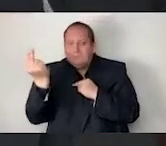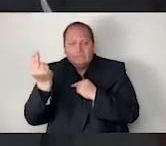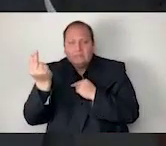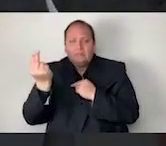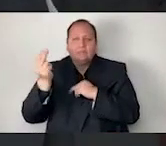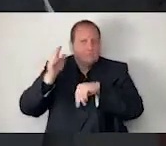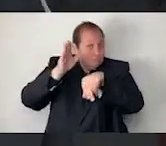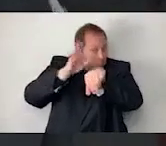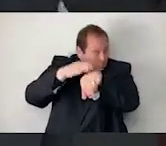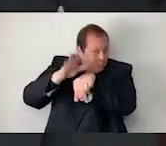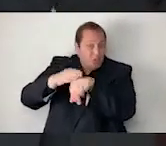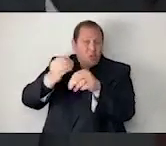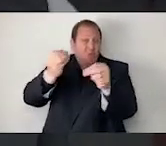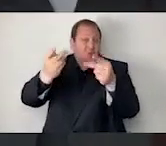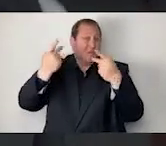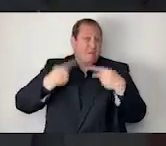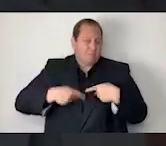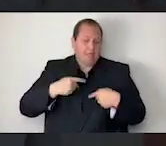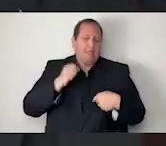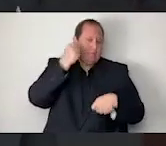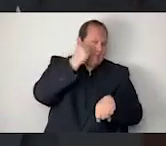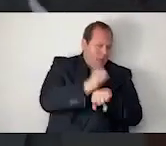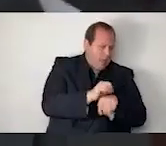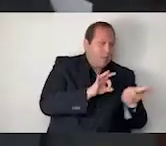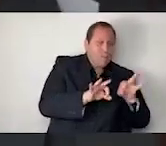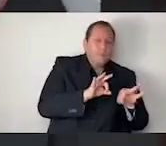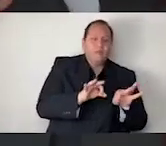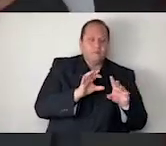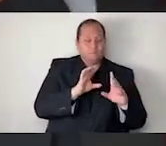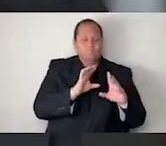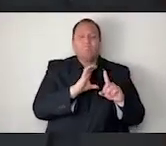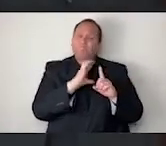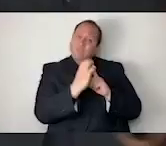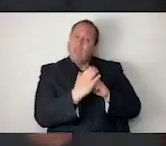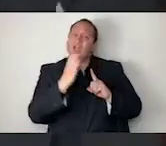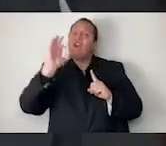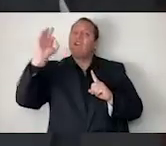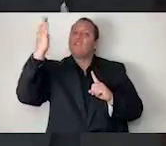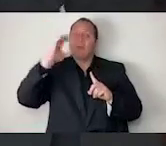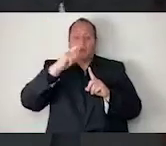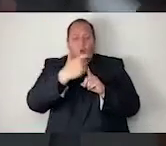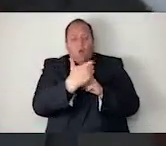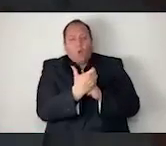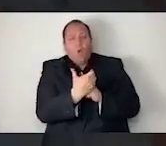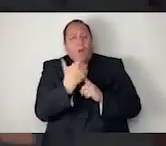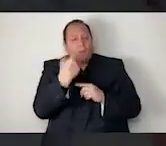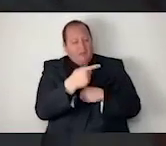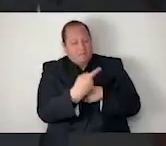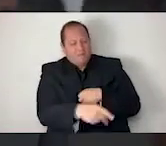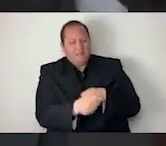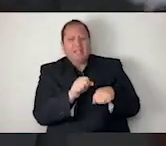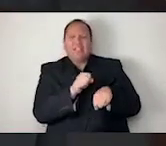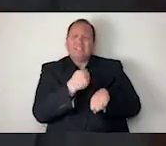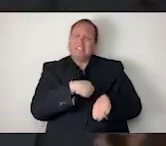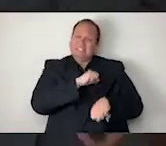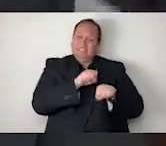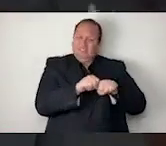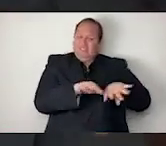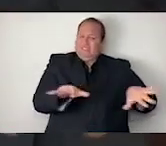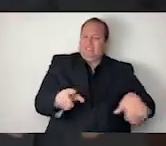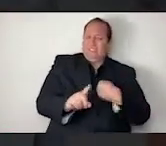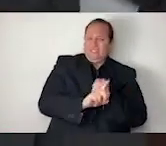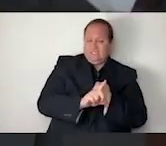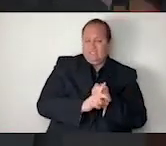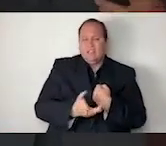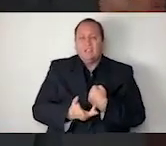federal para la protección contra riesgos sanitarios desplegada en todo el estado les vamos a visitar y tarde o temprano